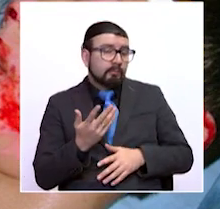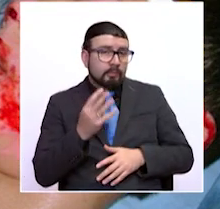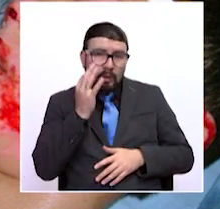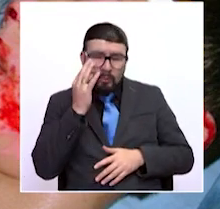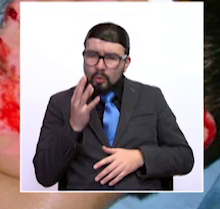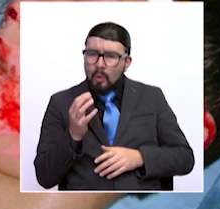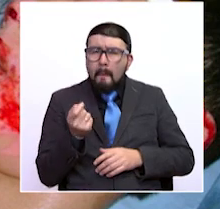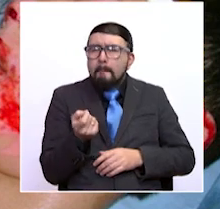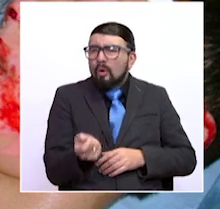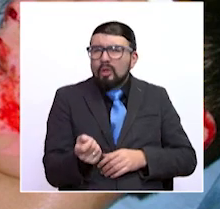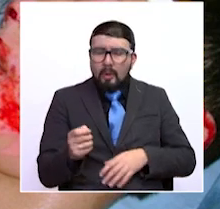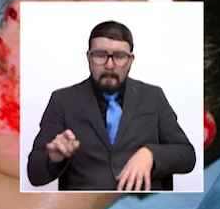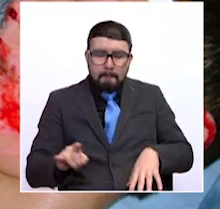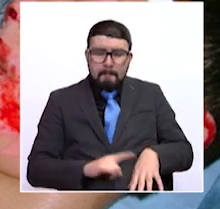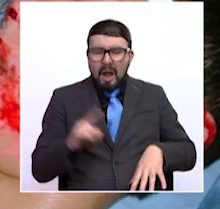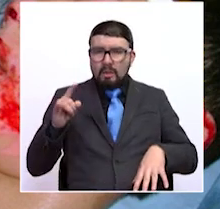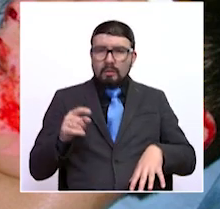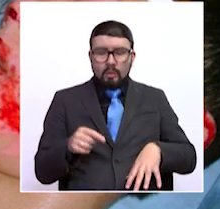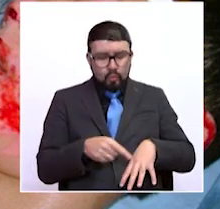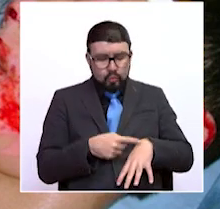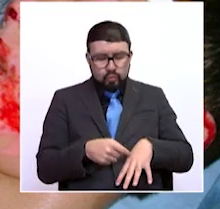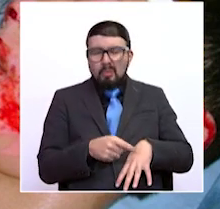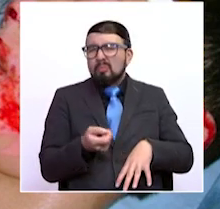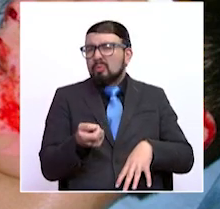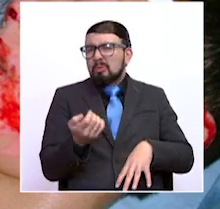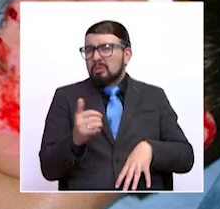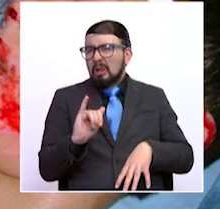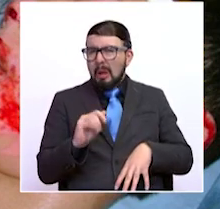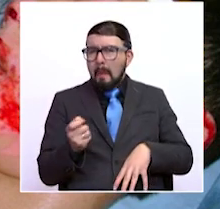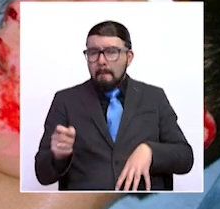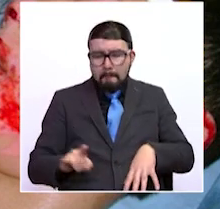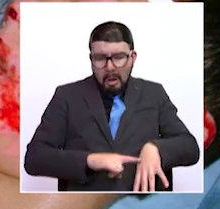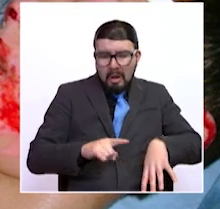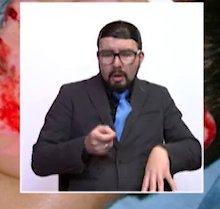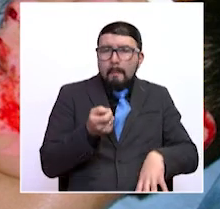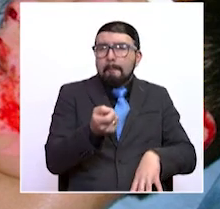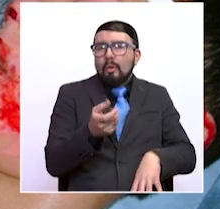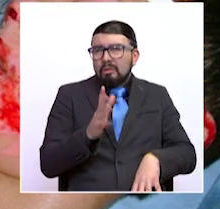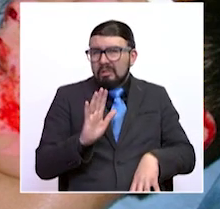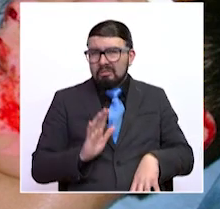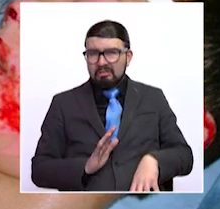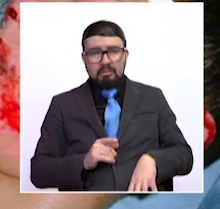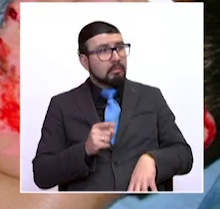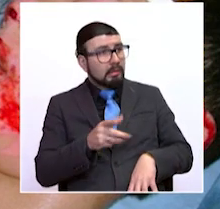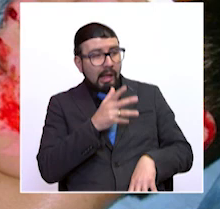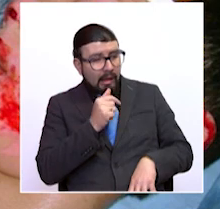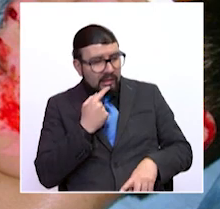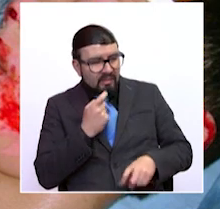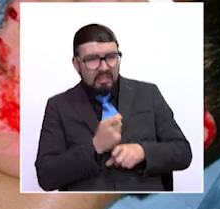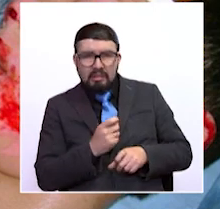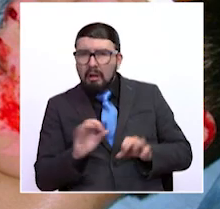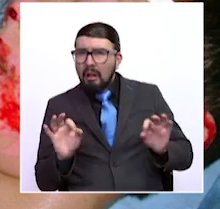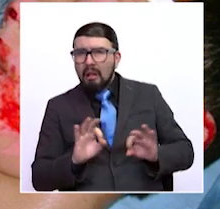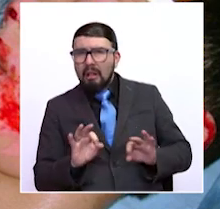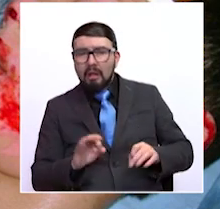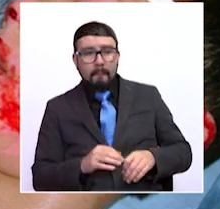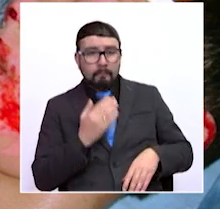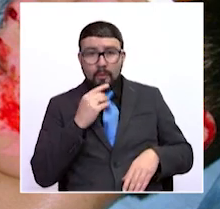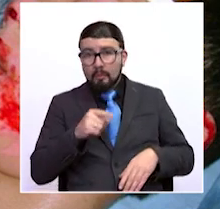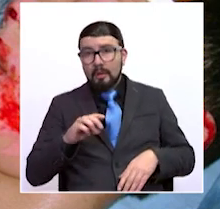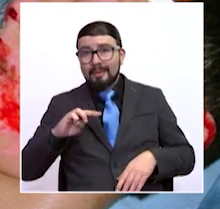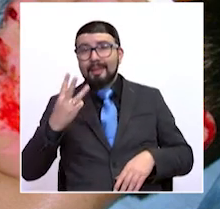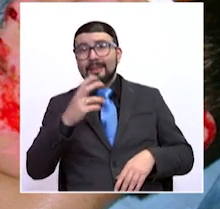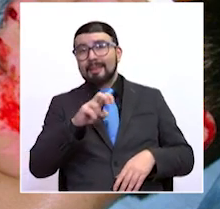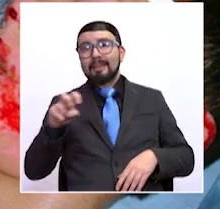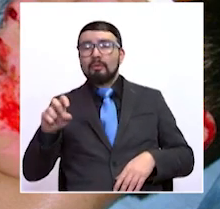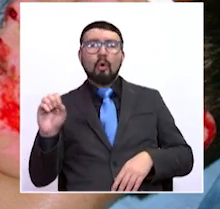en contacto con la pólvora y pueden llegar a tener una quemadura que no sea tan difícil de tratar como son las quemaduras de tercer grado